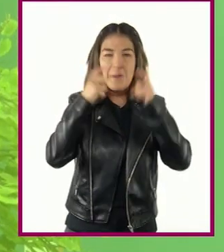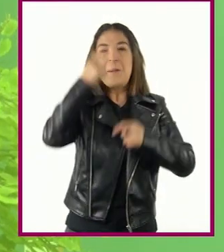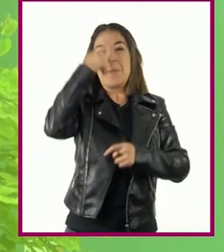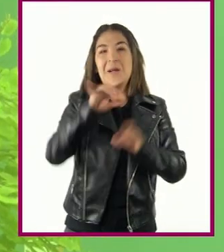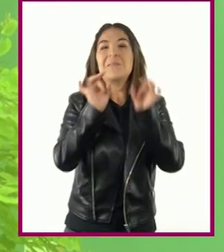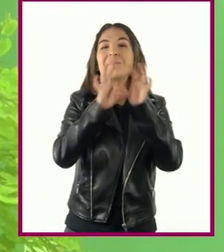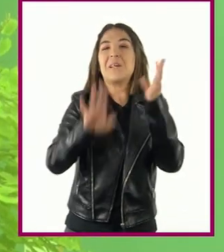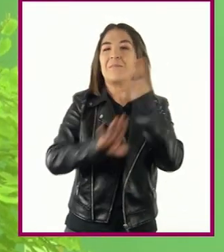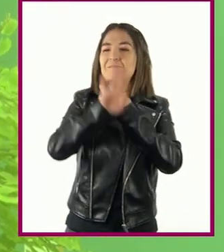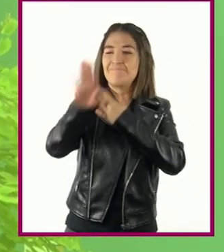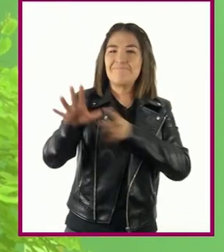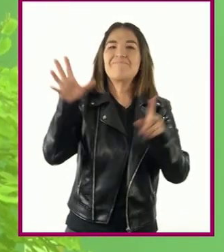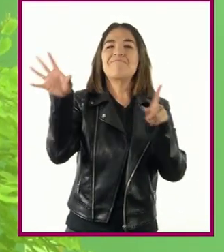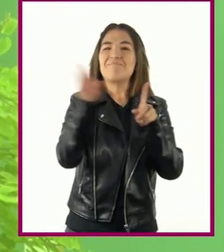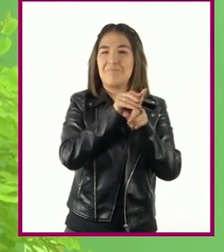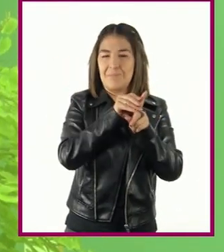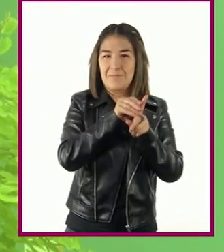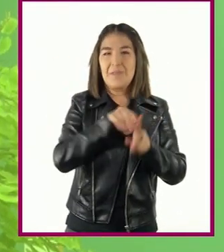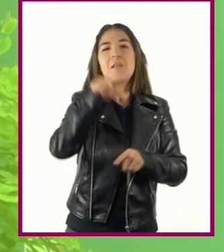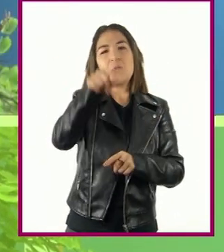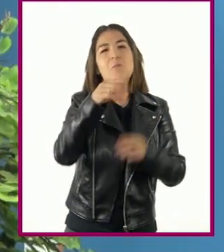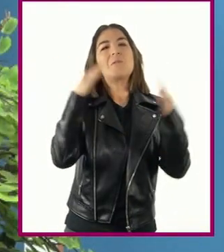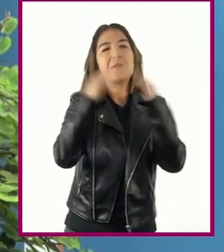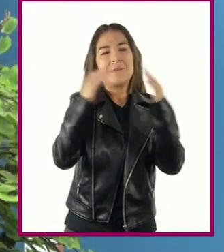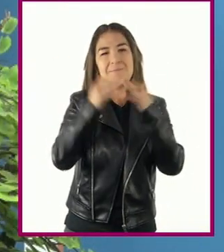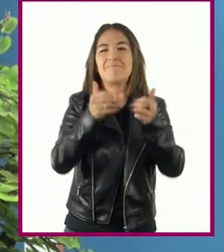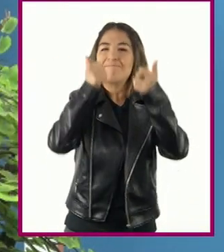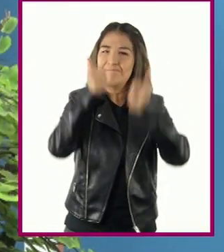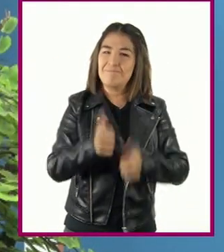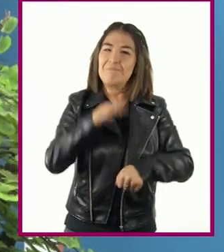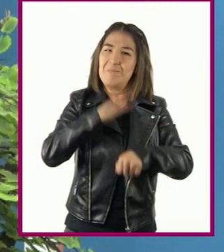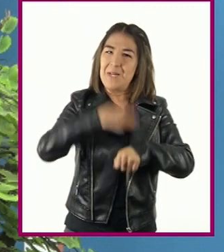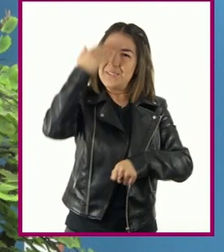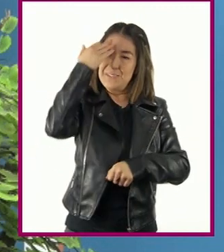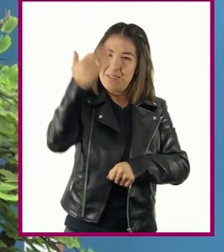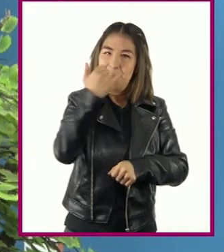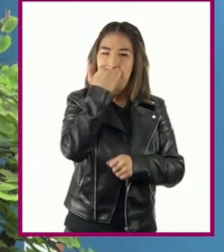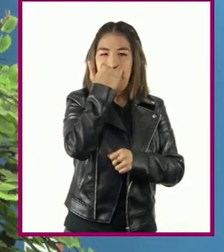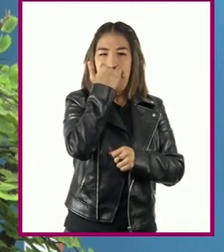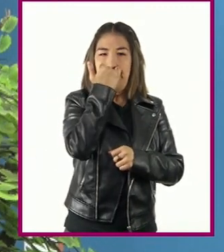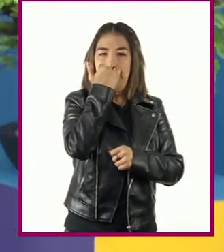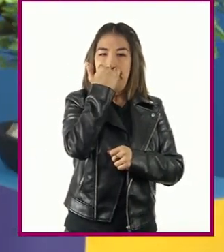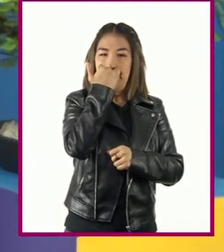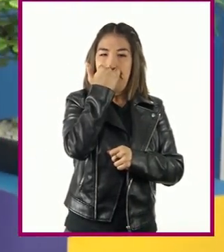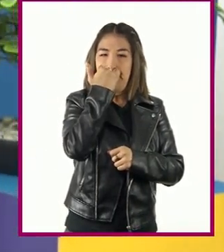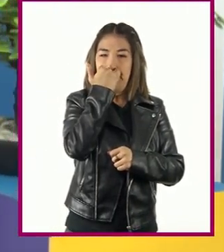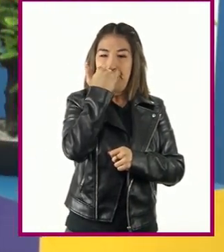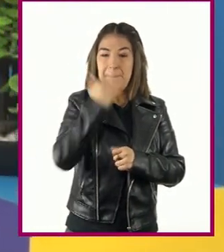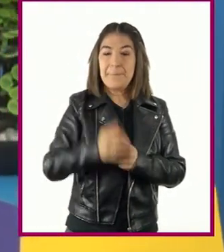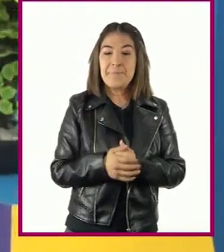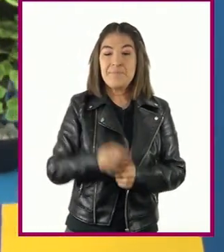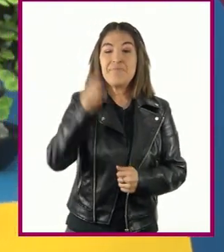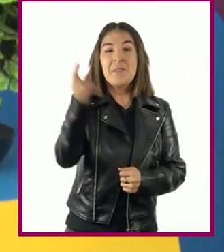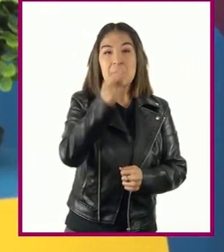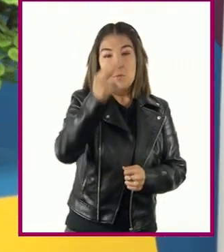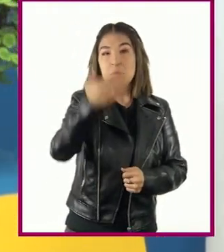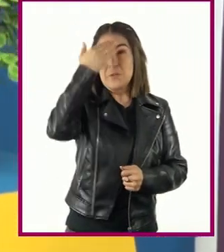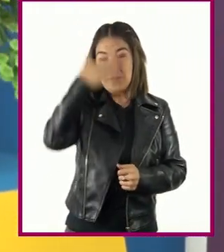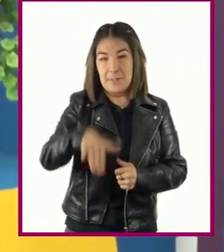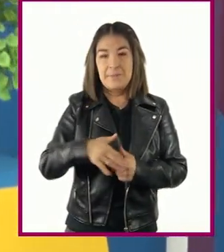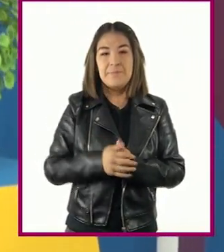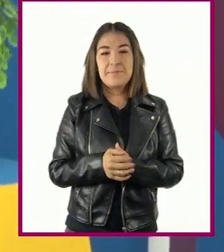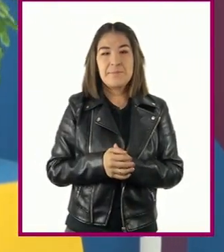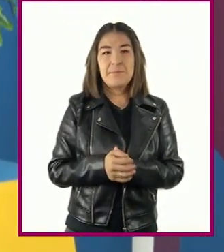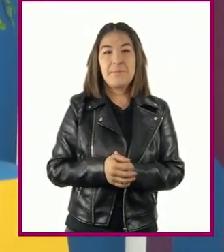evitar contagios y permanecer en casa el mayor tiempo posible. Como ustedes